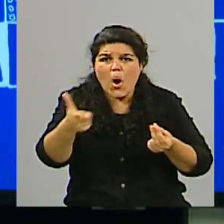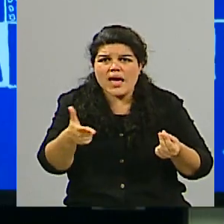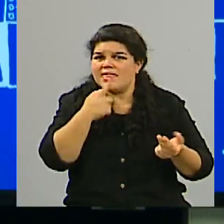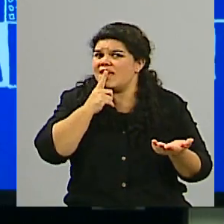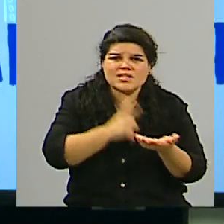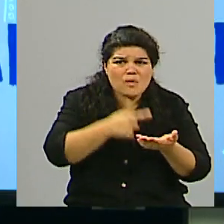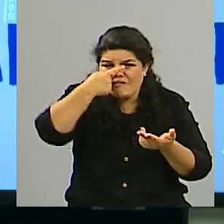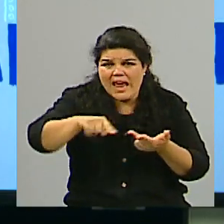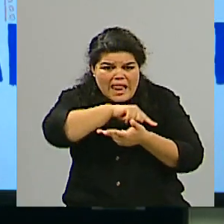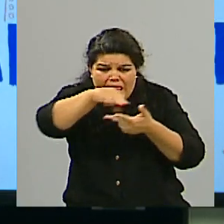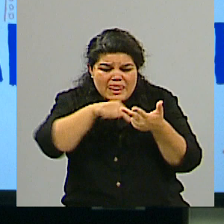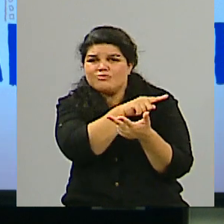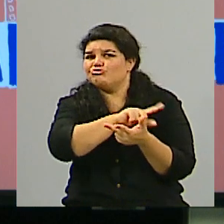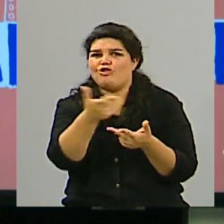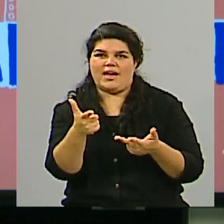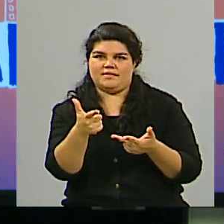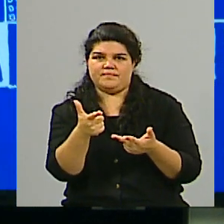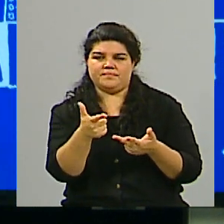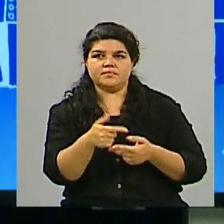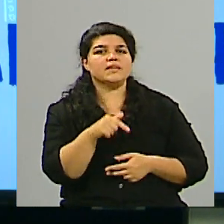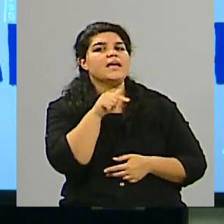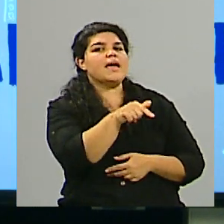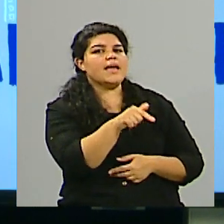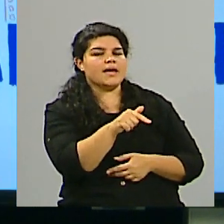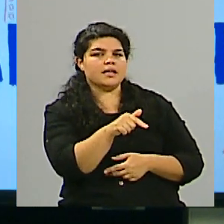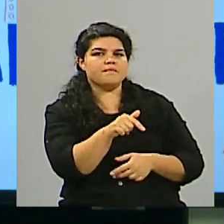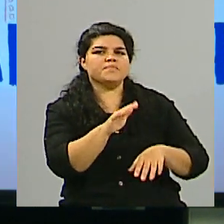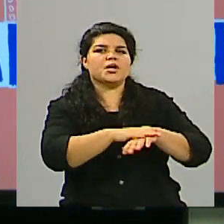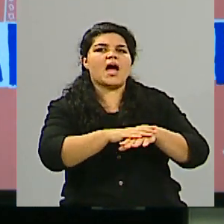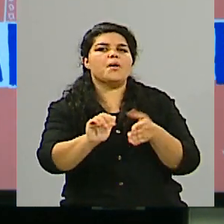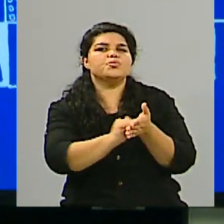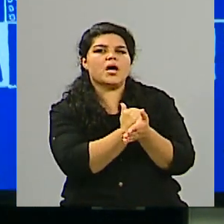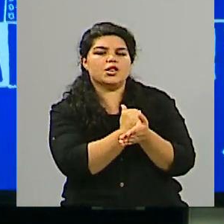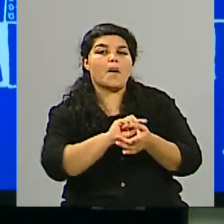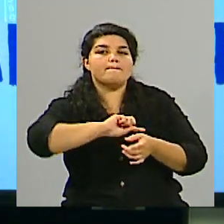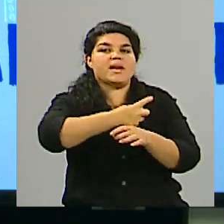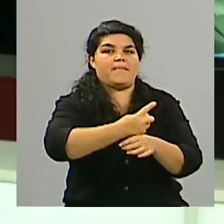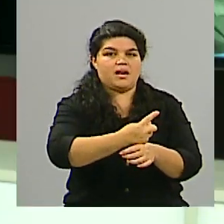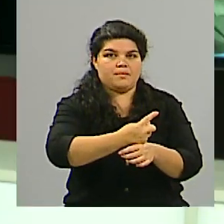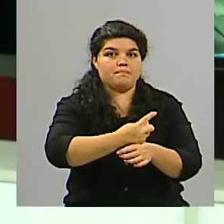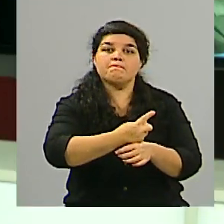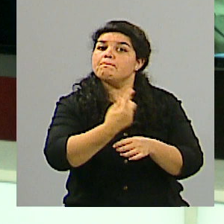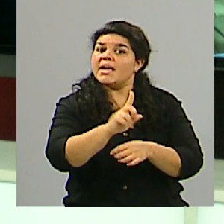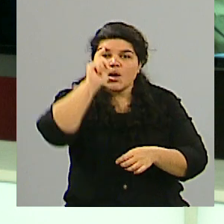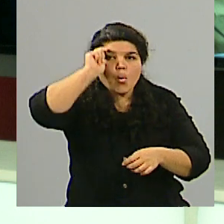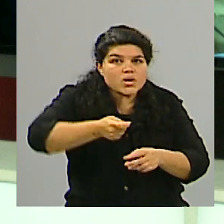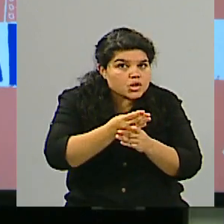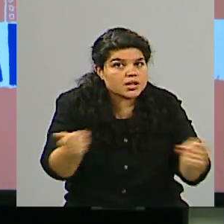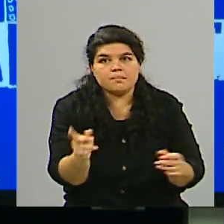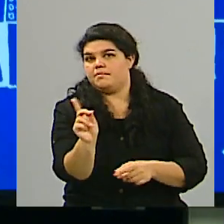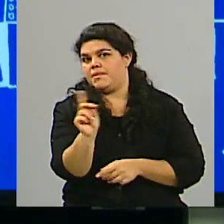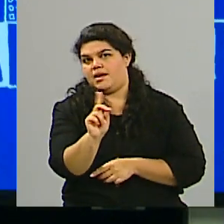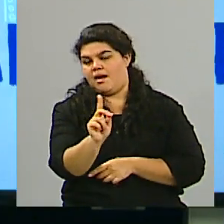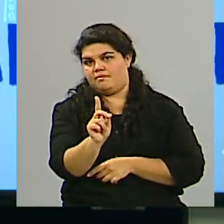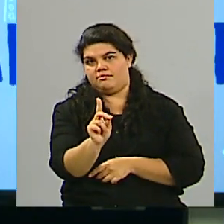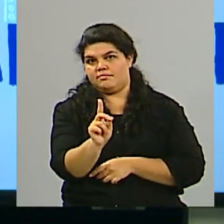Cuando él está absuelto en primera instancia. O sea que todavía el proceso judicial no se ha terminado. Esa absolución